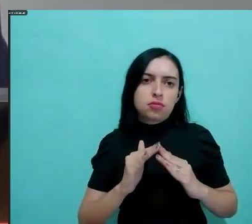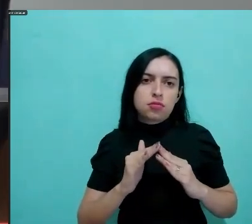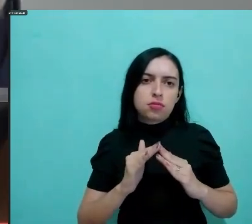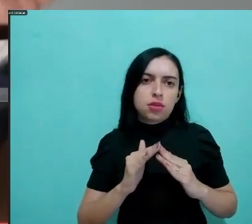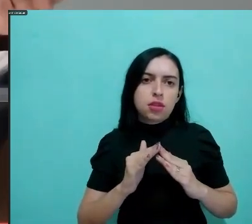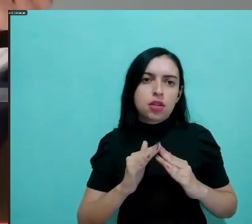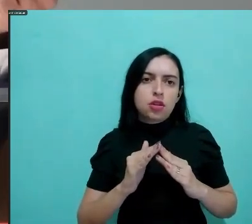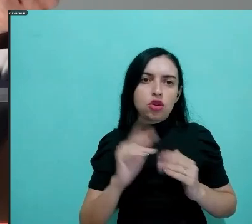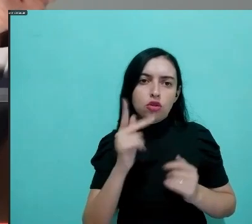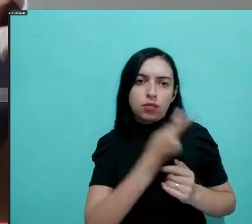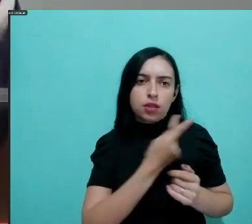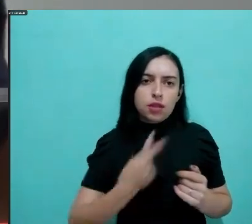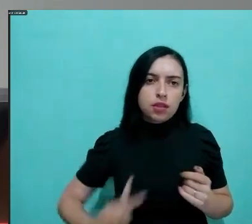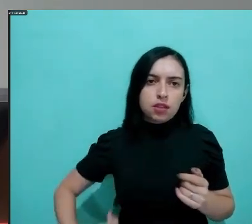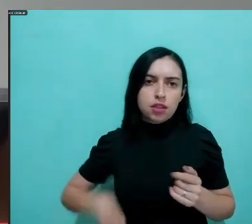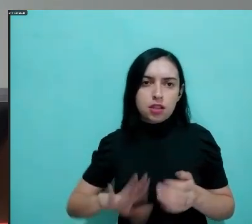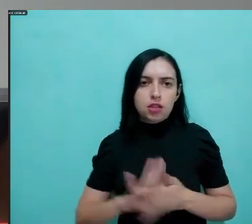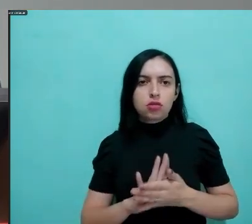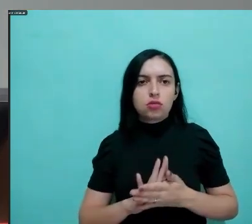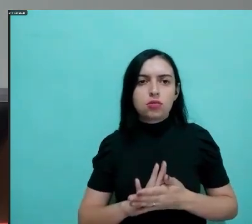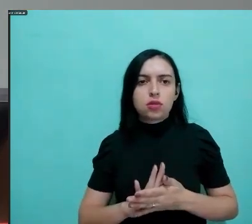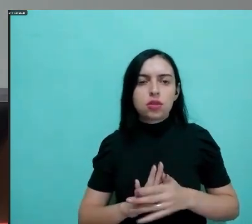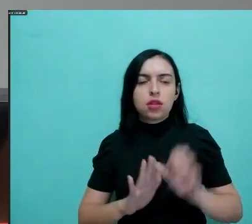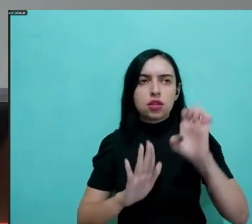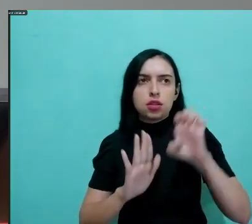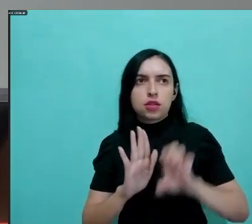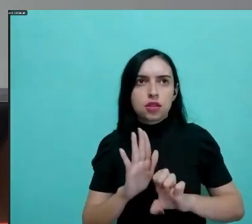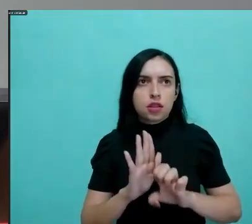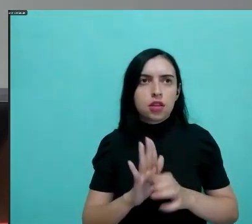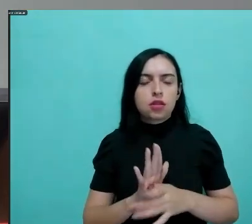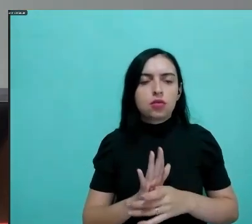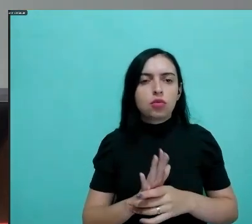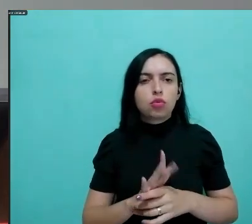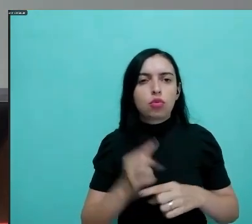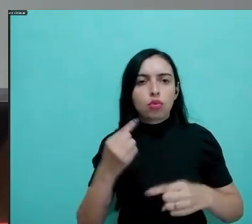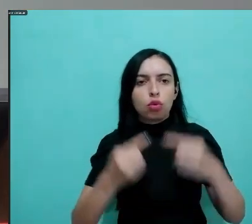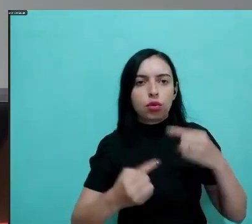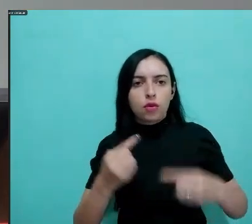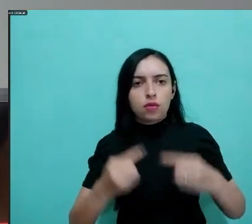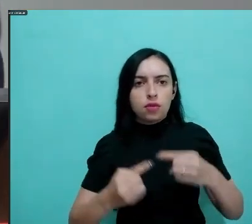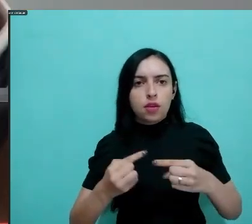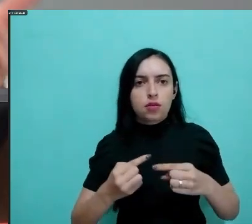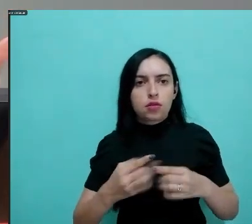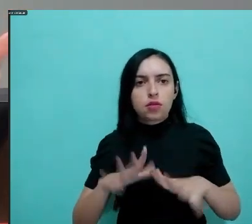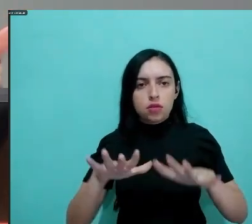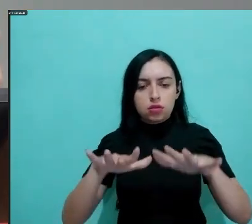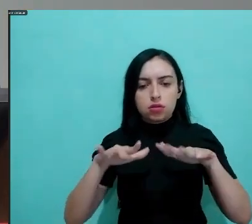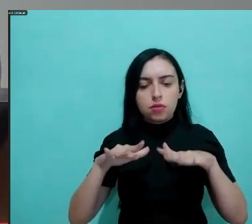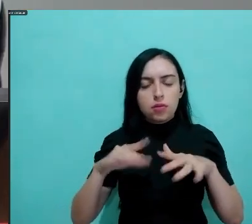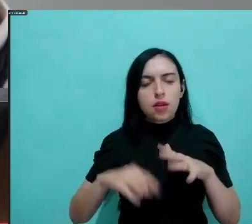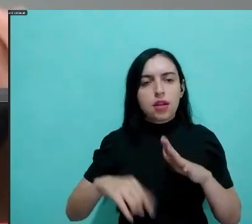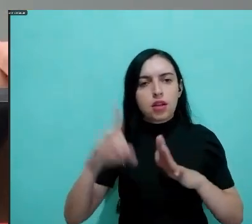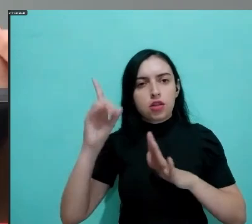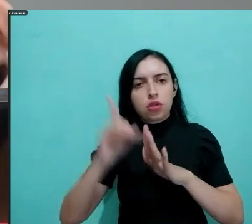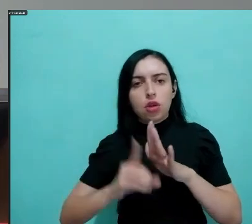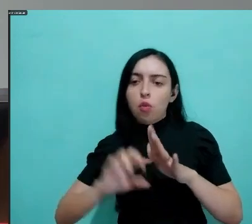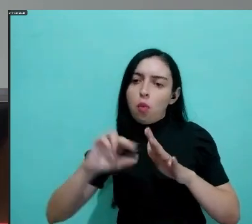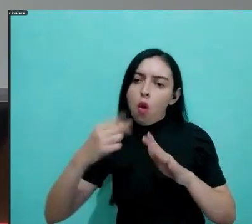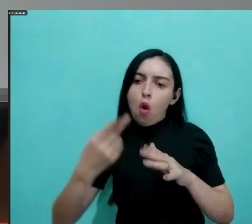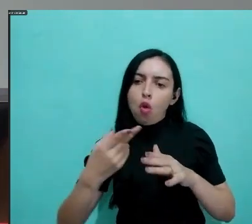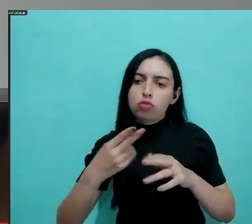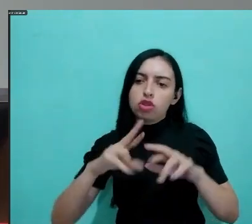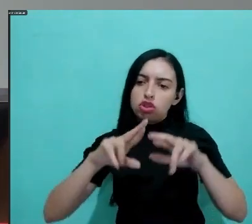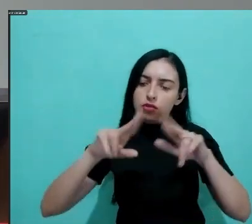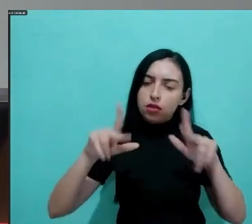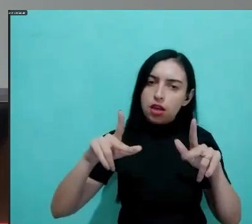República de izquierda y un gobierno y una mayoría en la Asamblea Nacional de derecha, o al revés, un presidente de derecha y